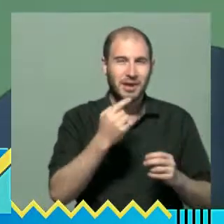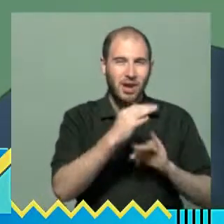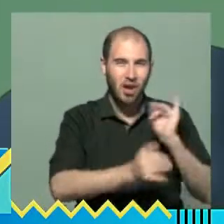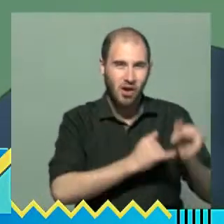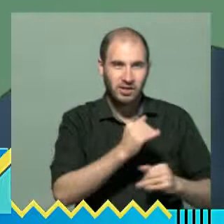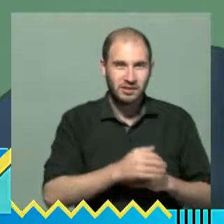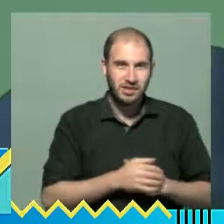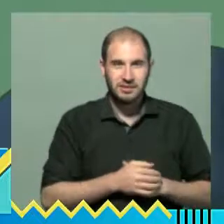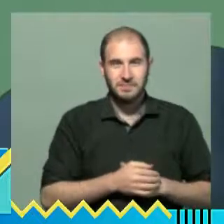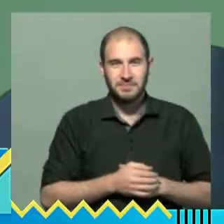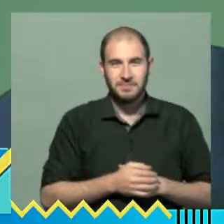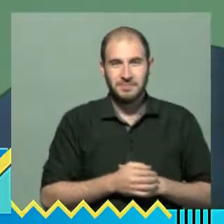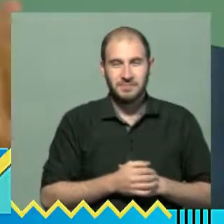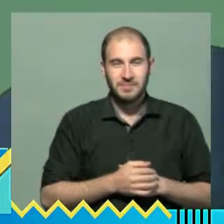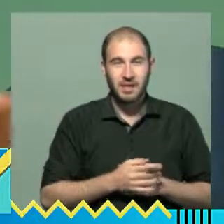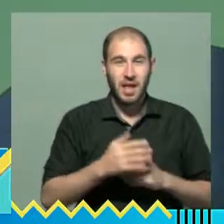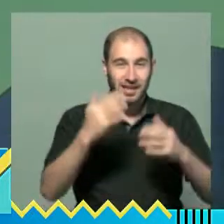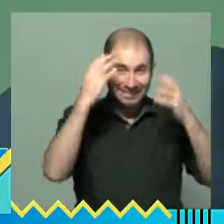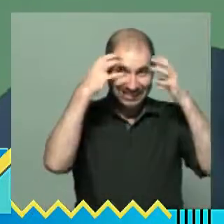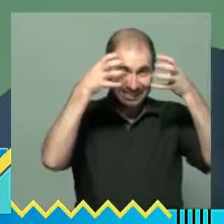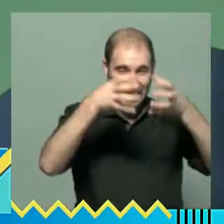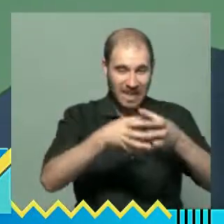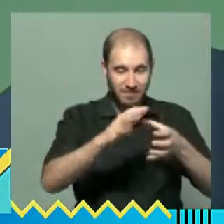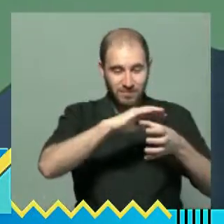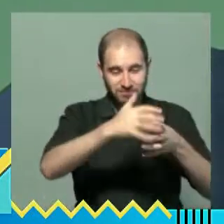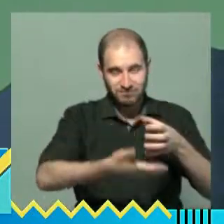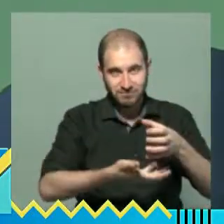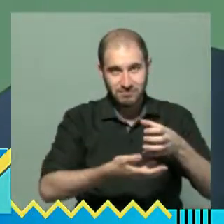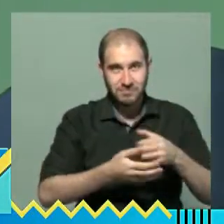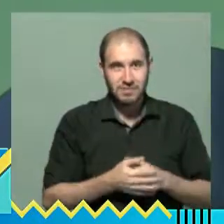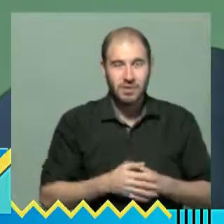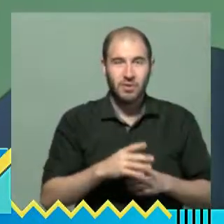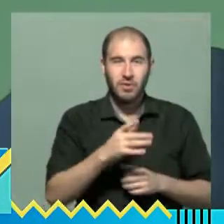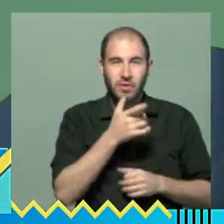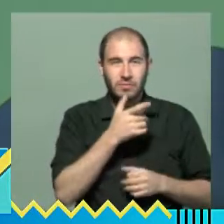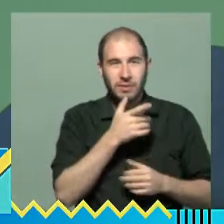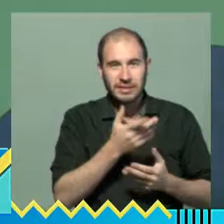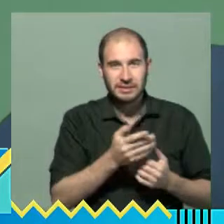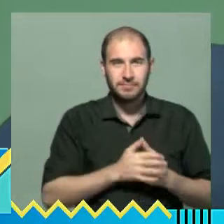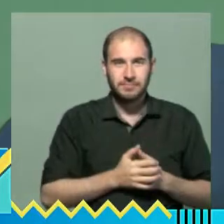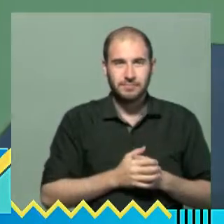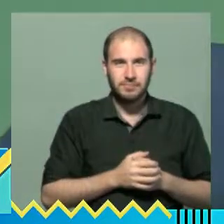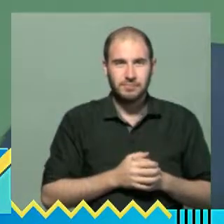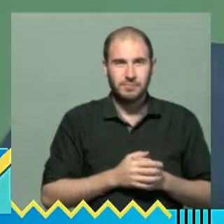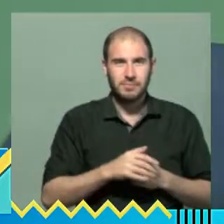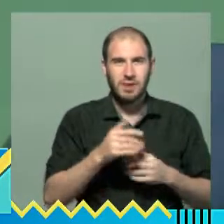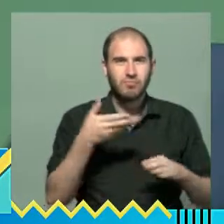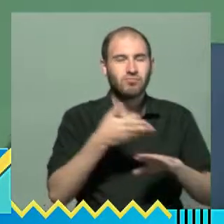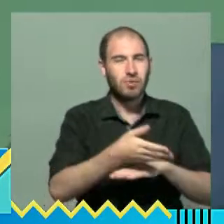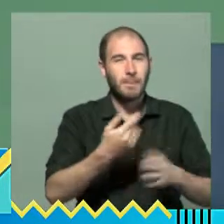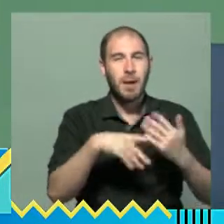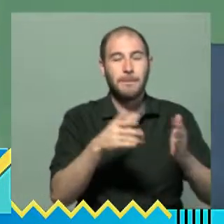que en realidad nuestra corteza cerebral, que podríamos pensar, bueno, es la que más participa